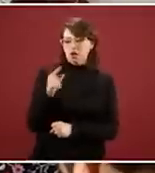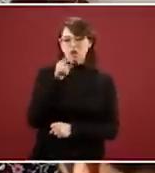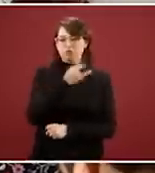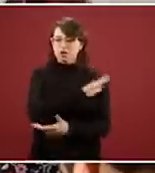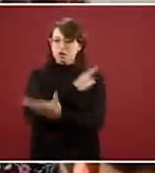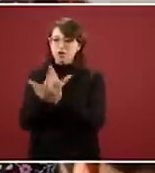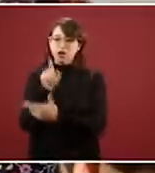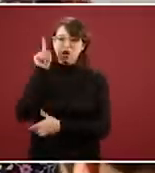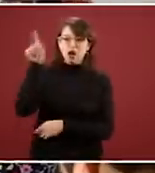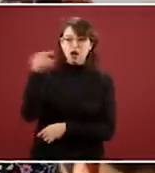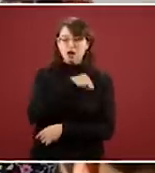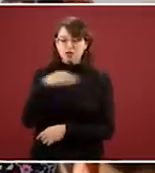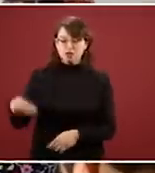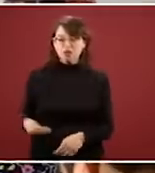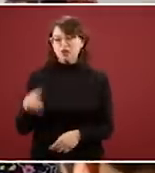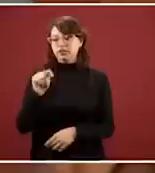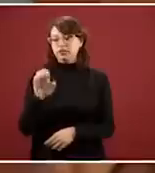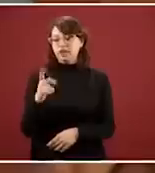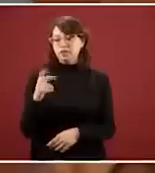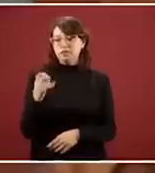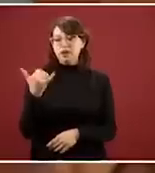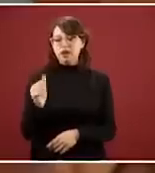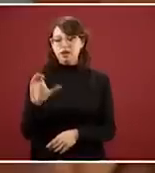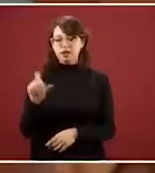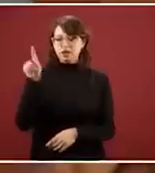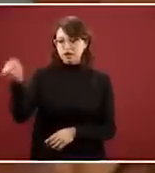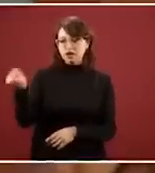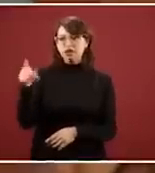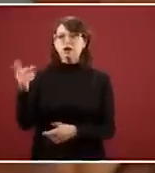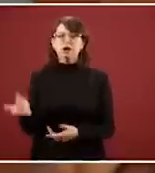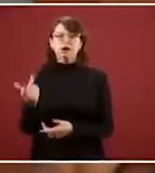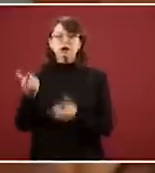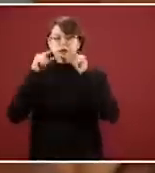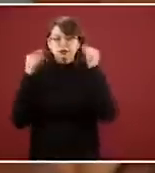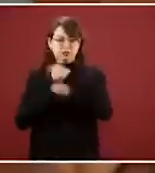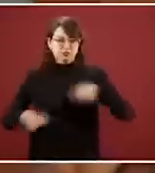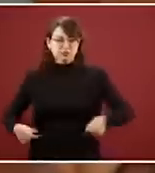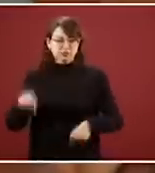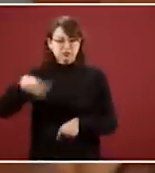Tepeyac, municipio de influencia zapatista, y ahí llamó al STLN a no pelear,